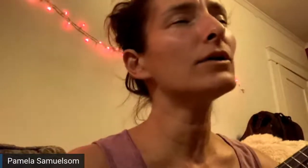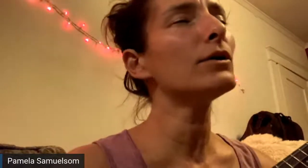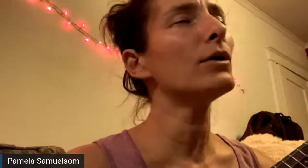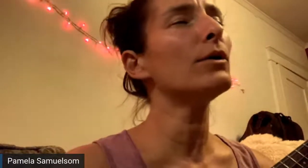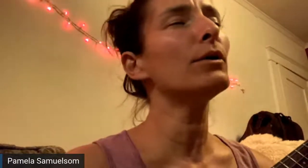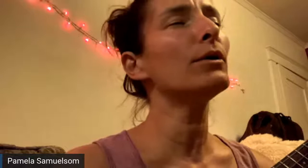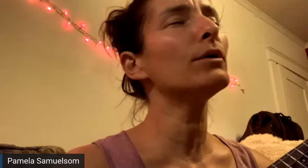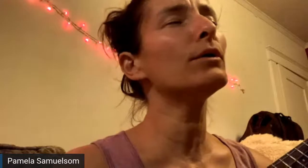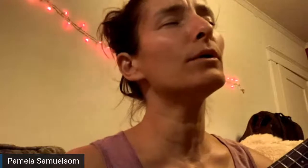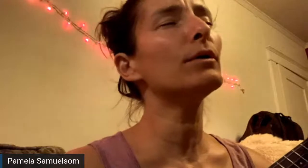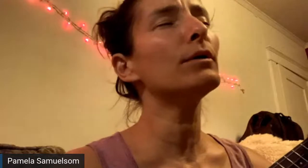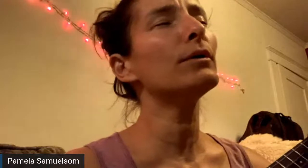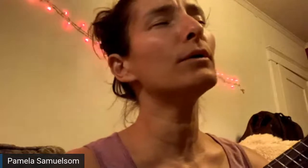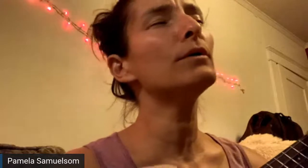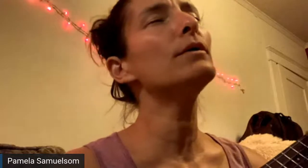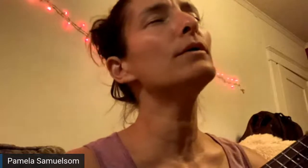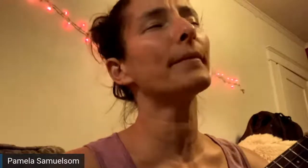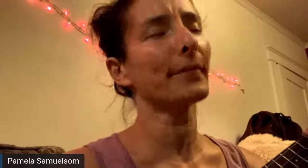mayo,